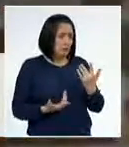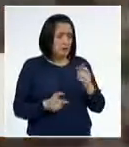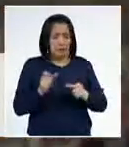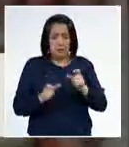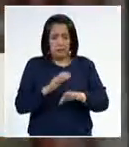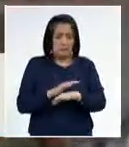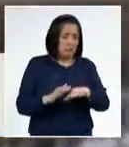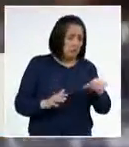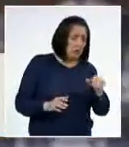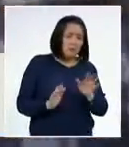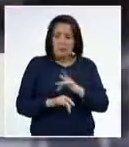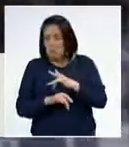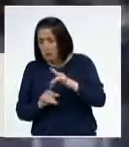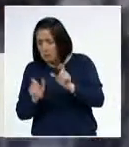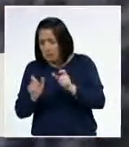hora oportuna,